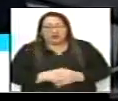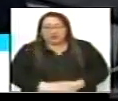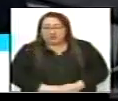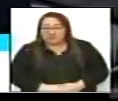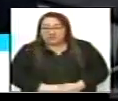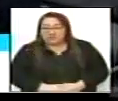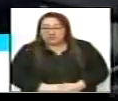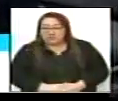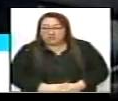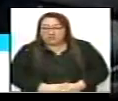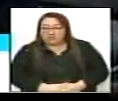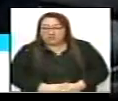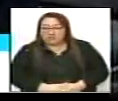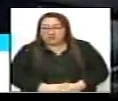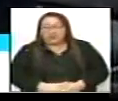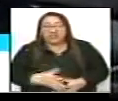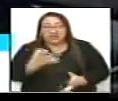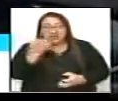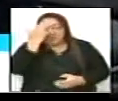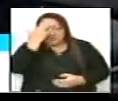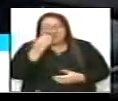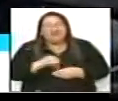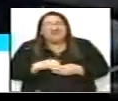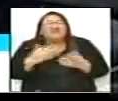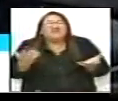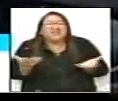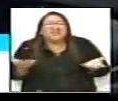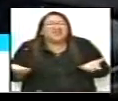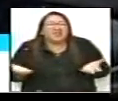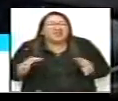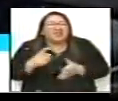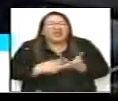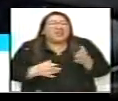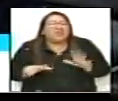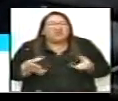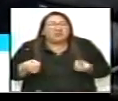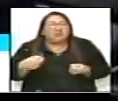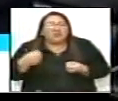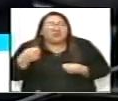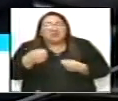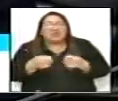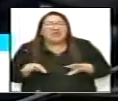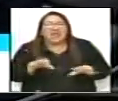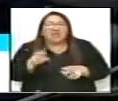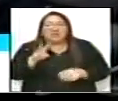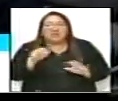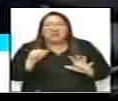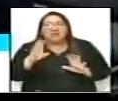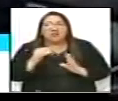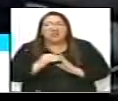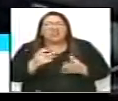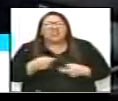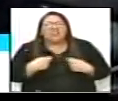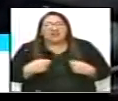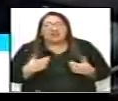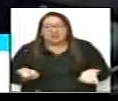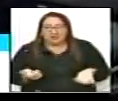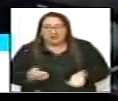Presidenta. Quisiéramos saber en qué se ha invertido estos 26 millones, en qué se está